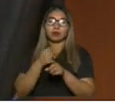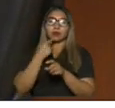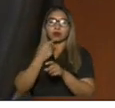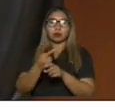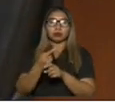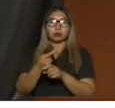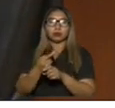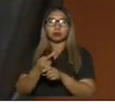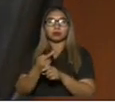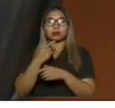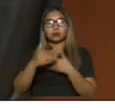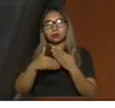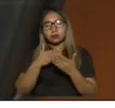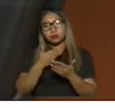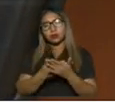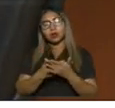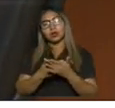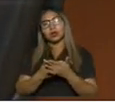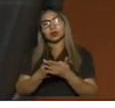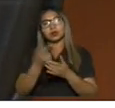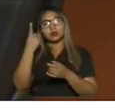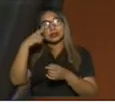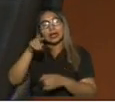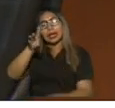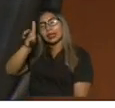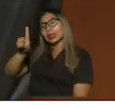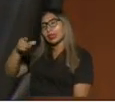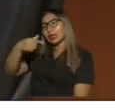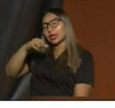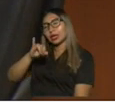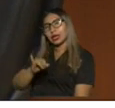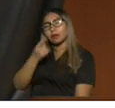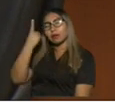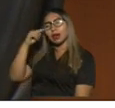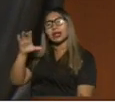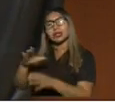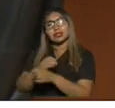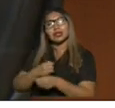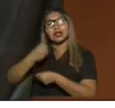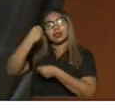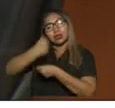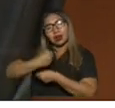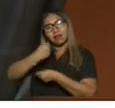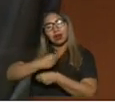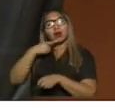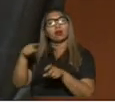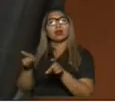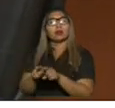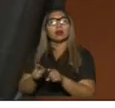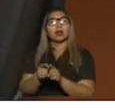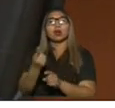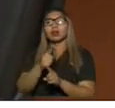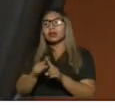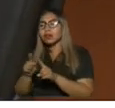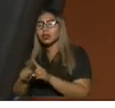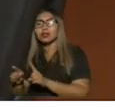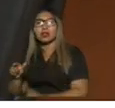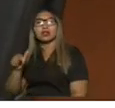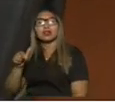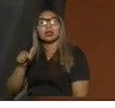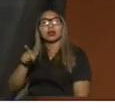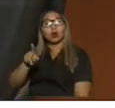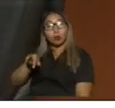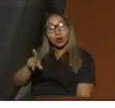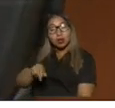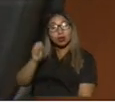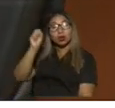la capacidad de operación suficiente a la DGI para hacer su trabajo. Que como varios colegas lo hemos dicho, es cobrar.